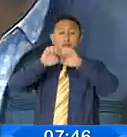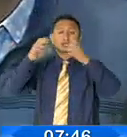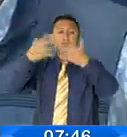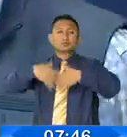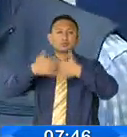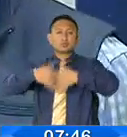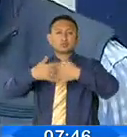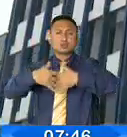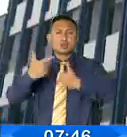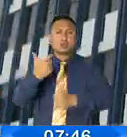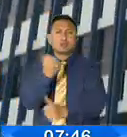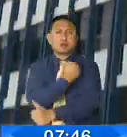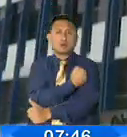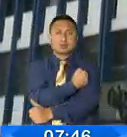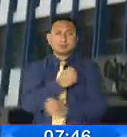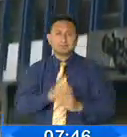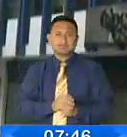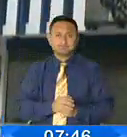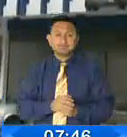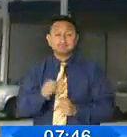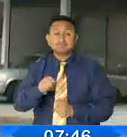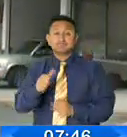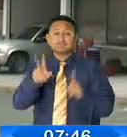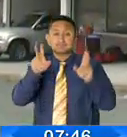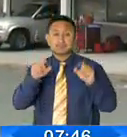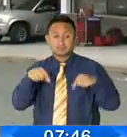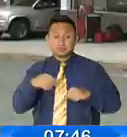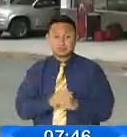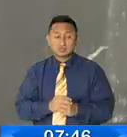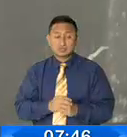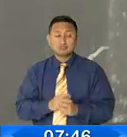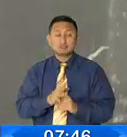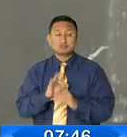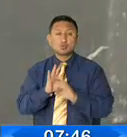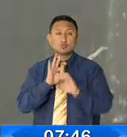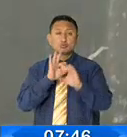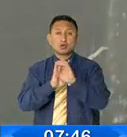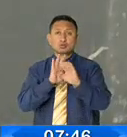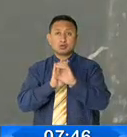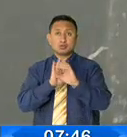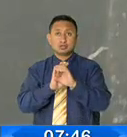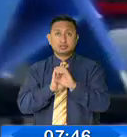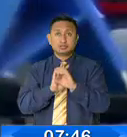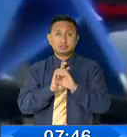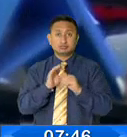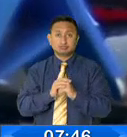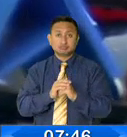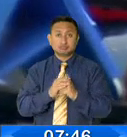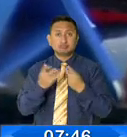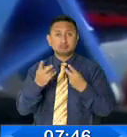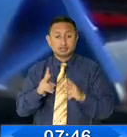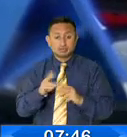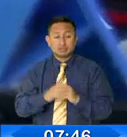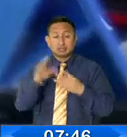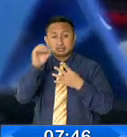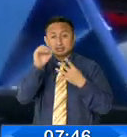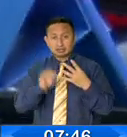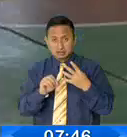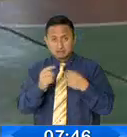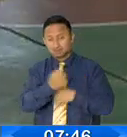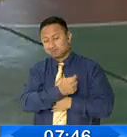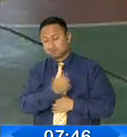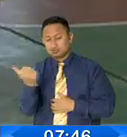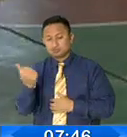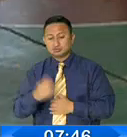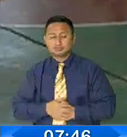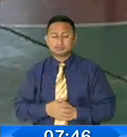vacunas. Entre otros temas, precisó que tanto el Consejo de Participación Ciudadana y Control Social, así como la CENESID, serán eliminados por medio de las